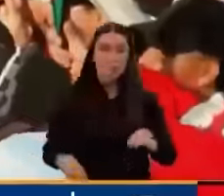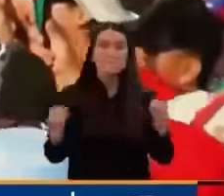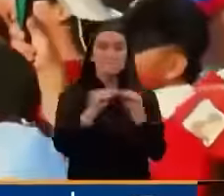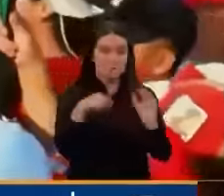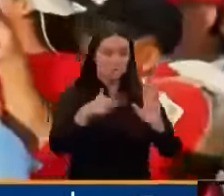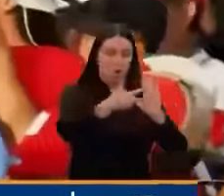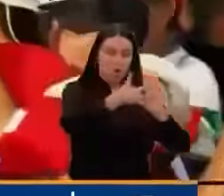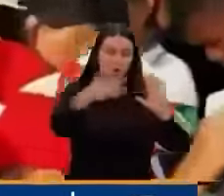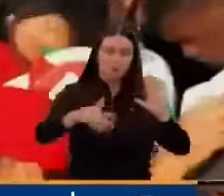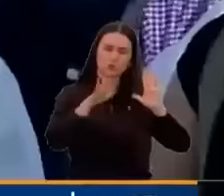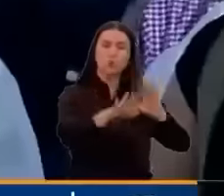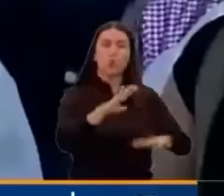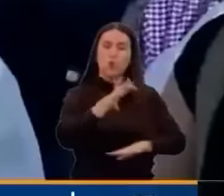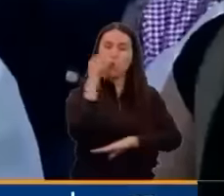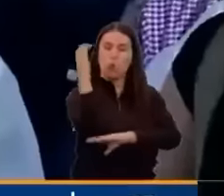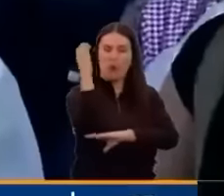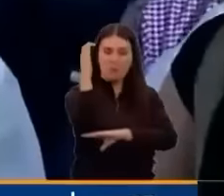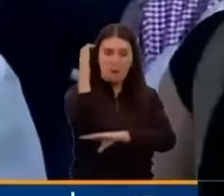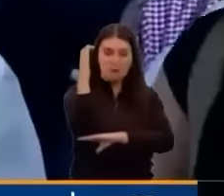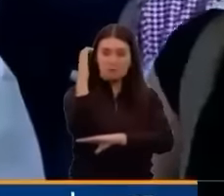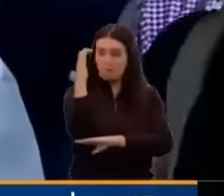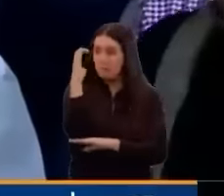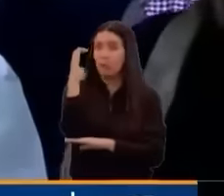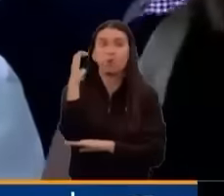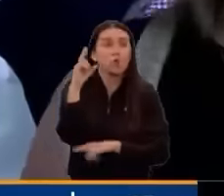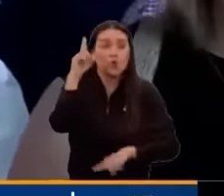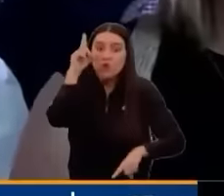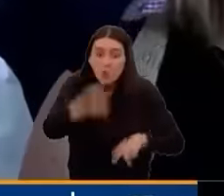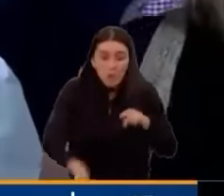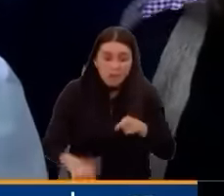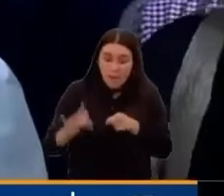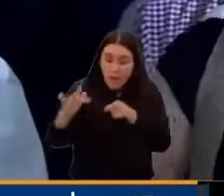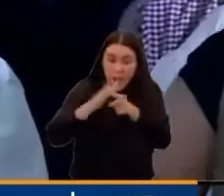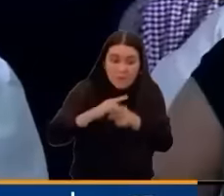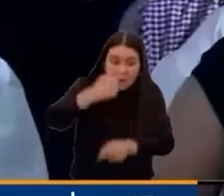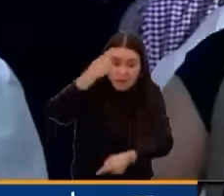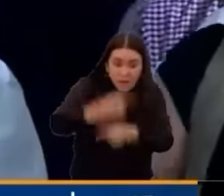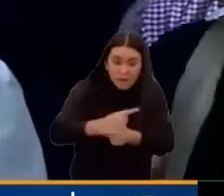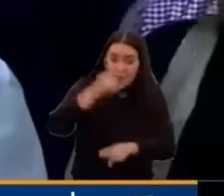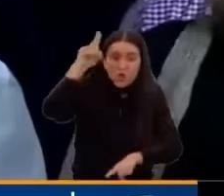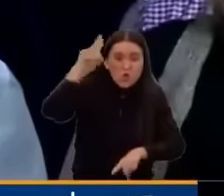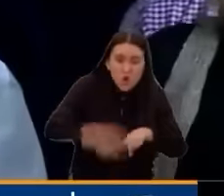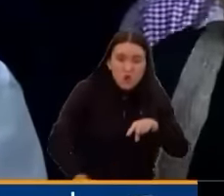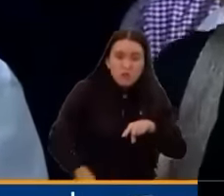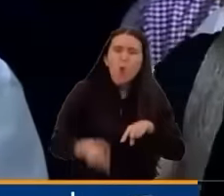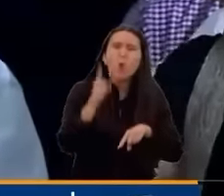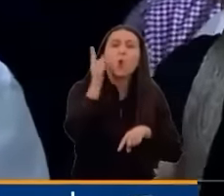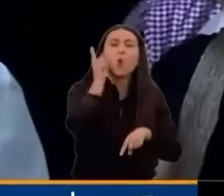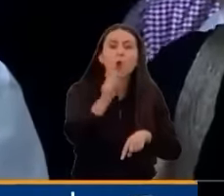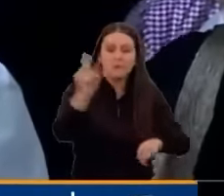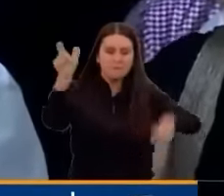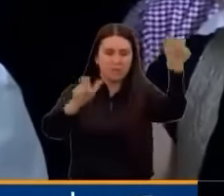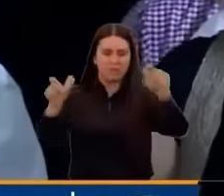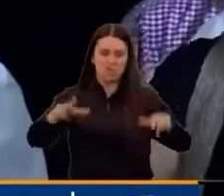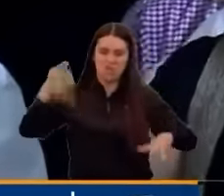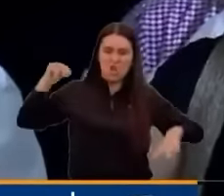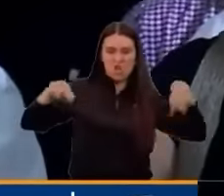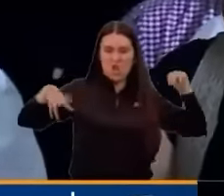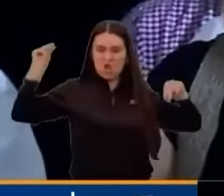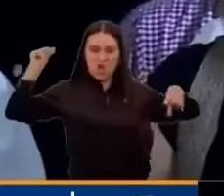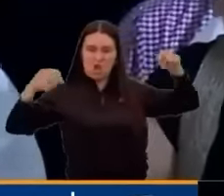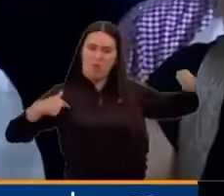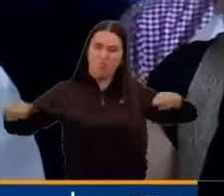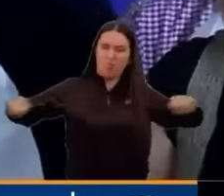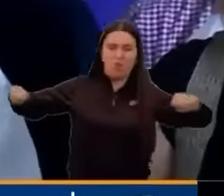de Colombia no puede aplicar la Constitución porque lo rodean para no aplicarla y le